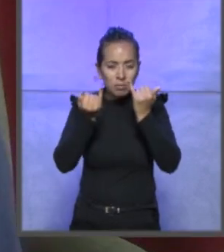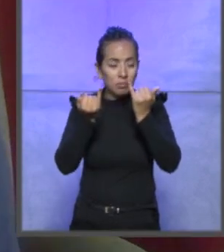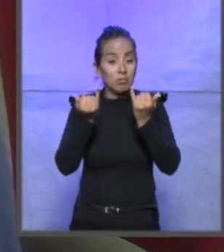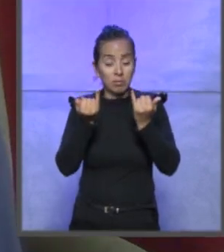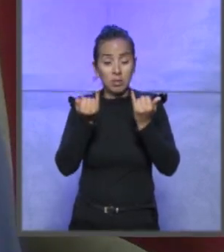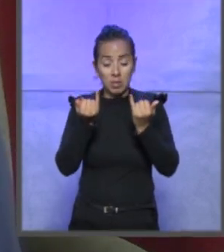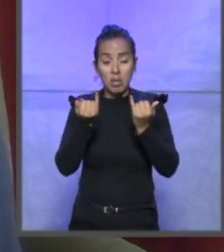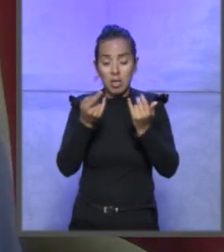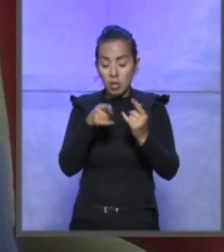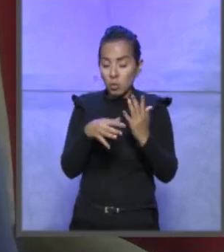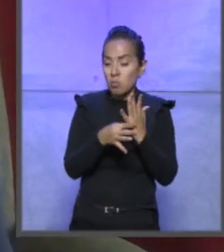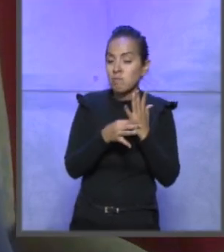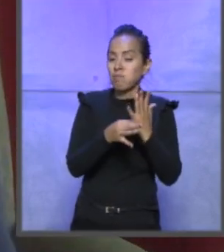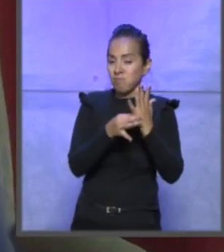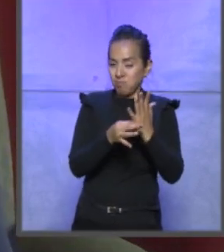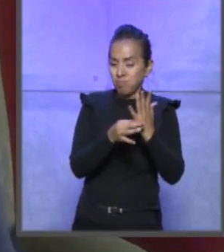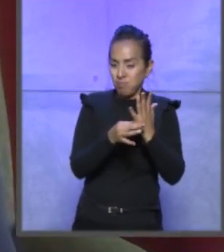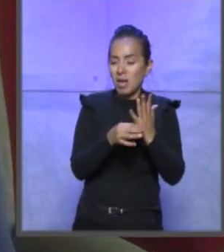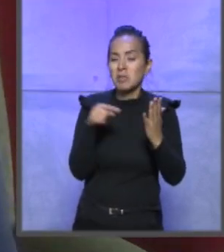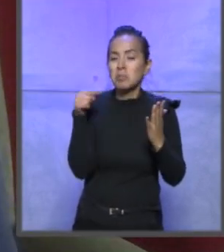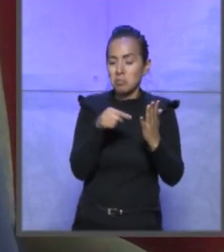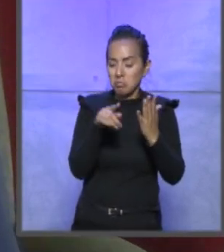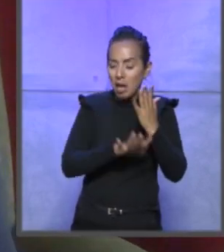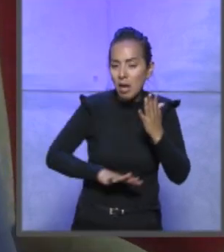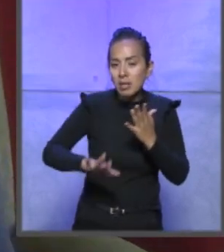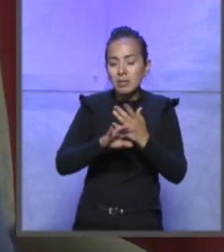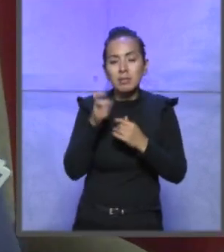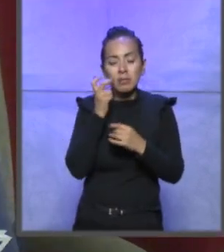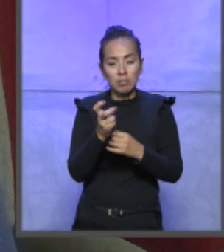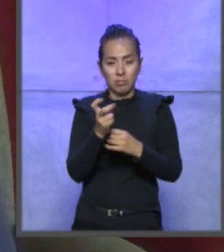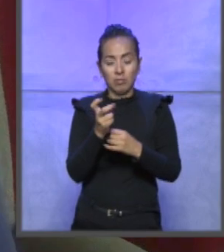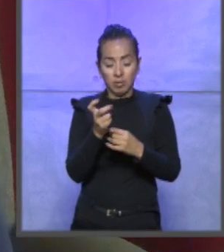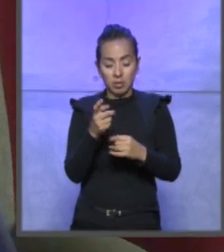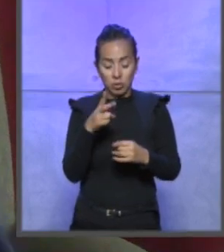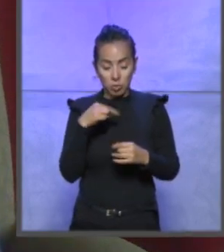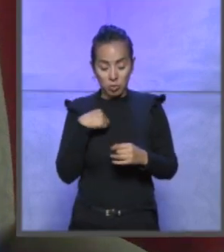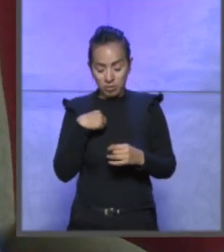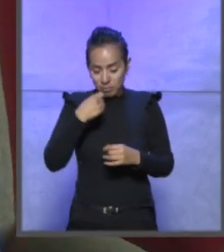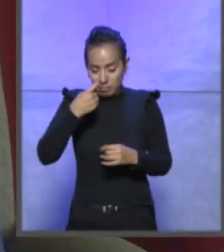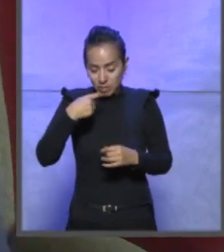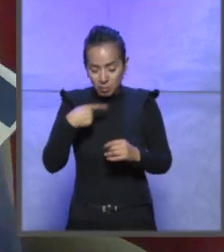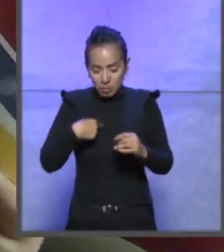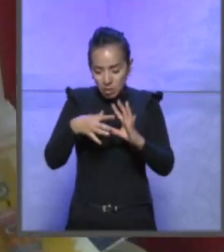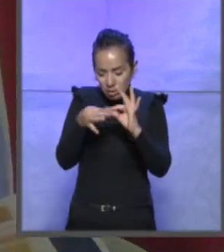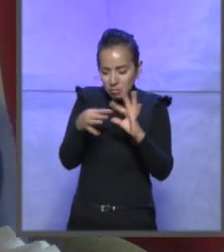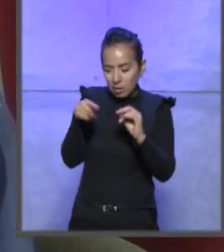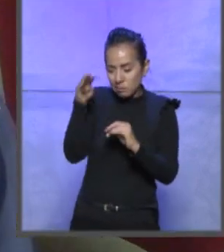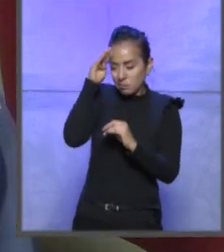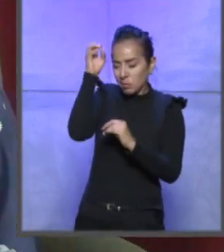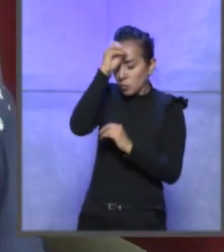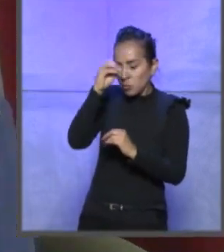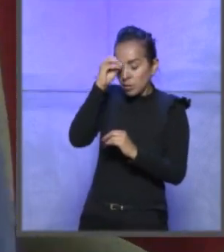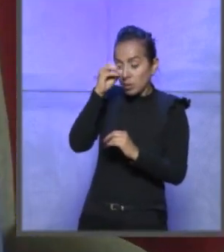ideas fortalecidas con argumentos. Argumentos que nos permitan a nosotros mismos explicar lo